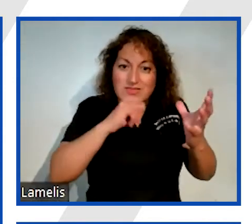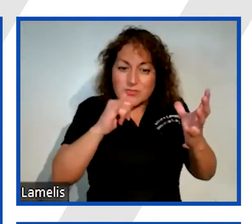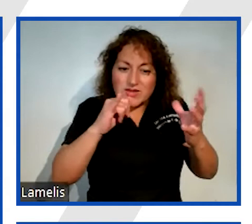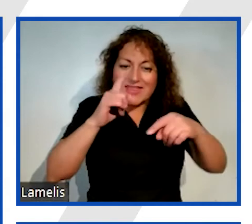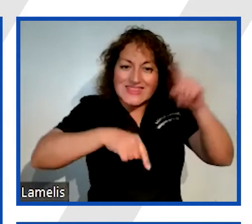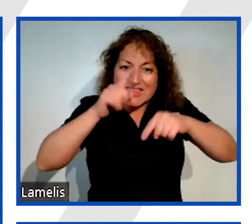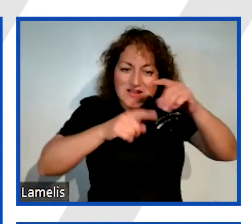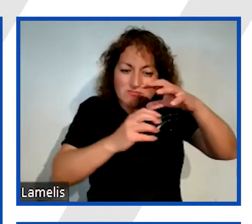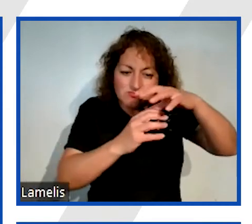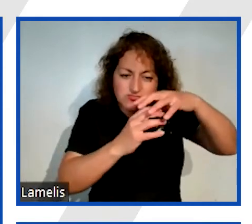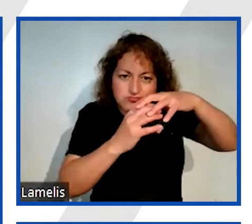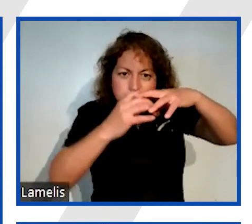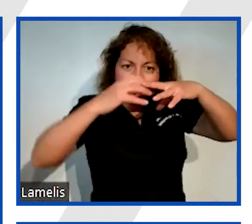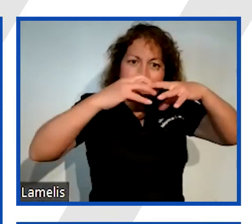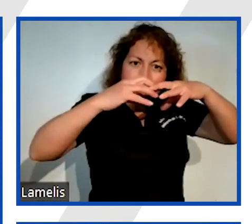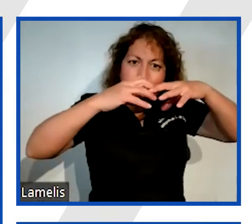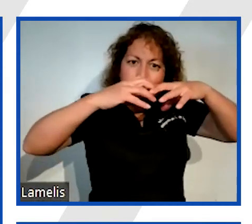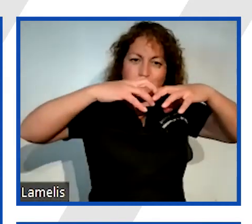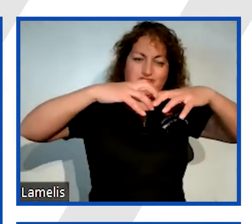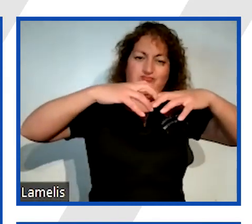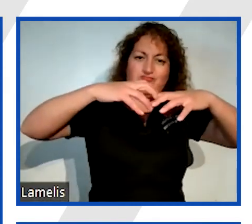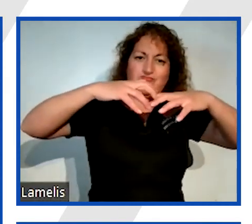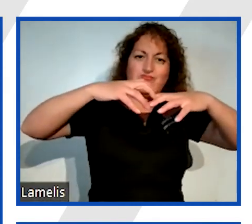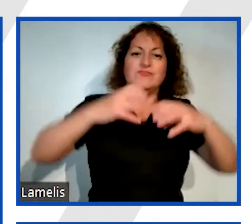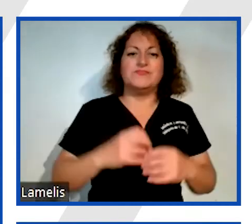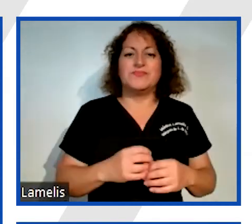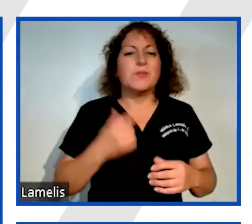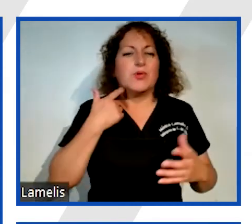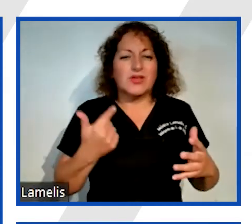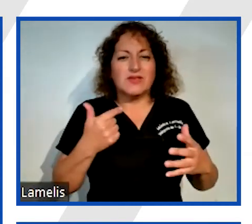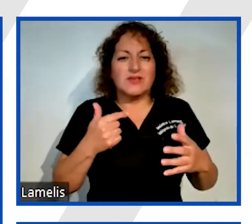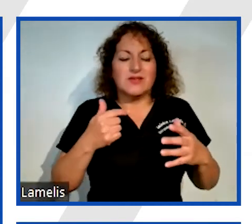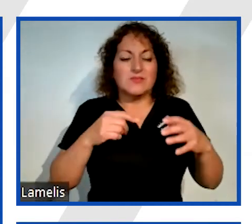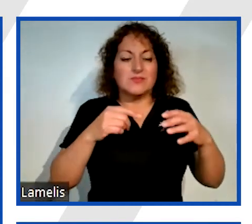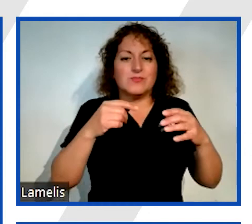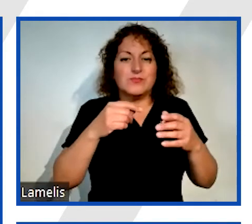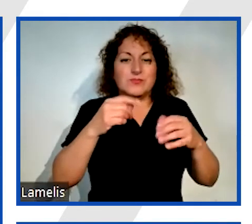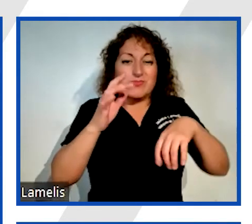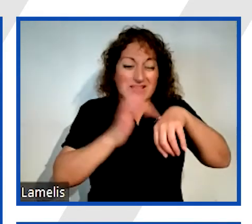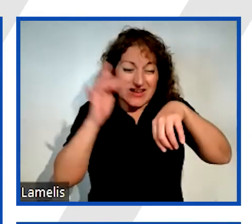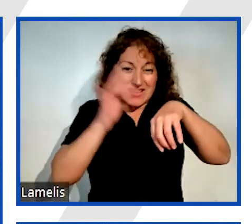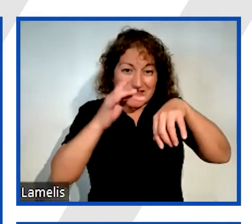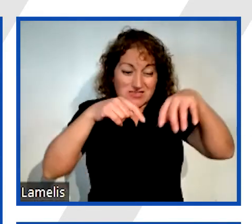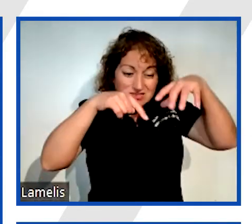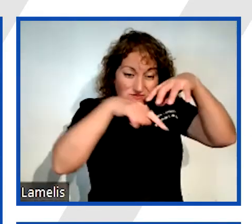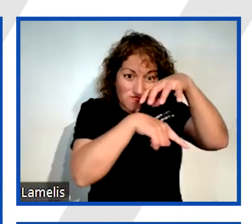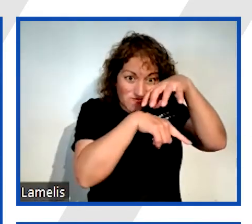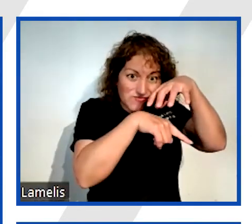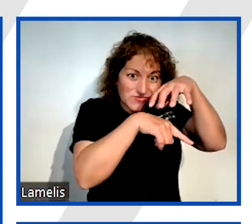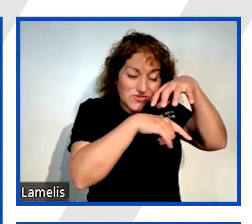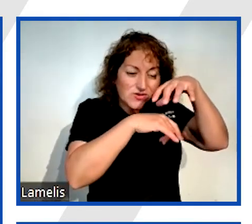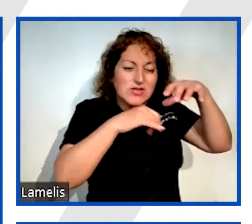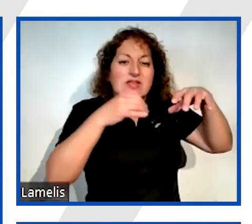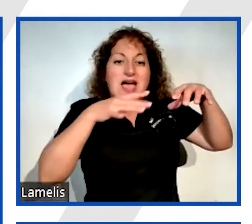porque el mar empezó a caerse al centro del planeta y bueno el hidrógeno y el oxígeno se fundieron en el centro como otros